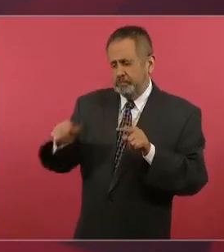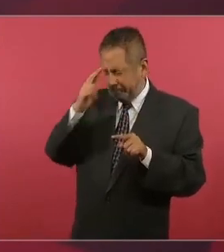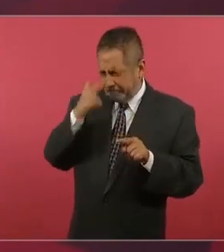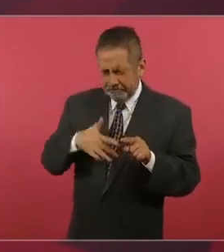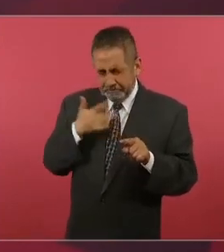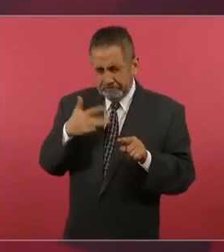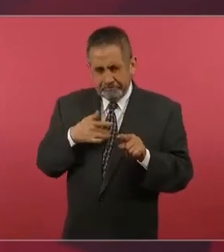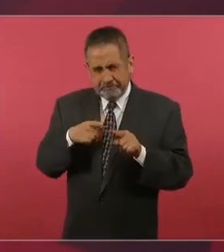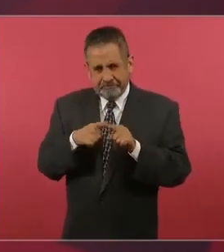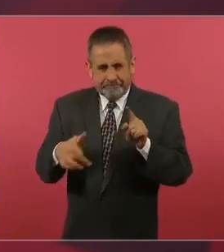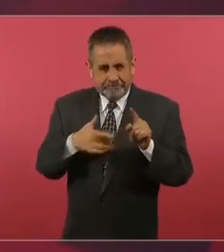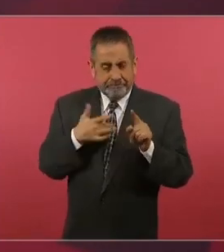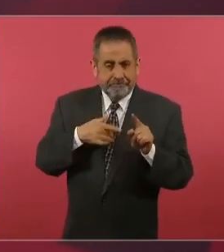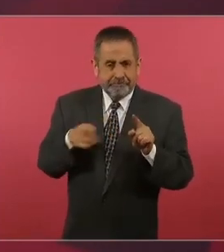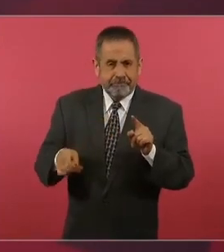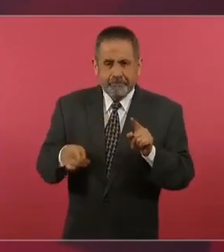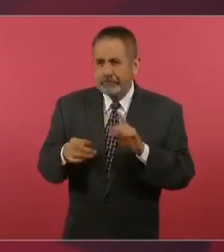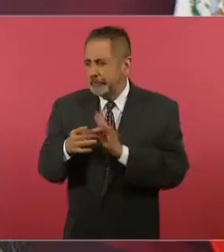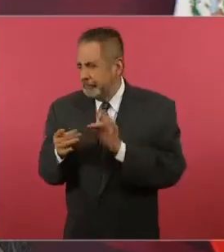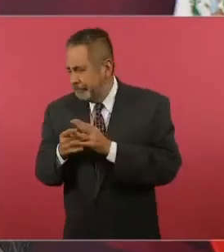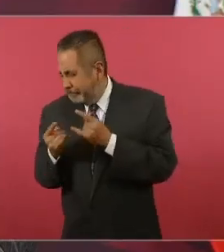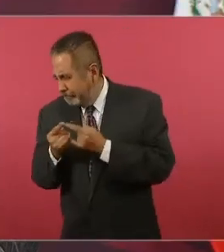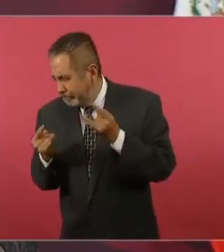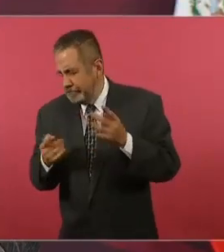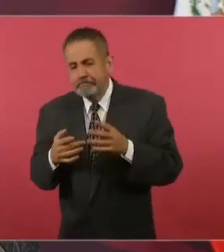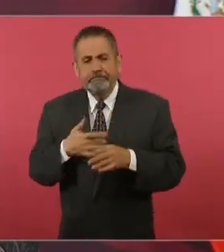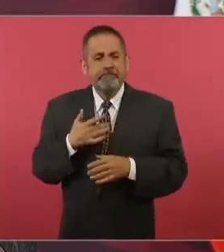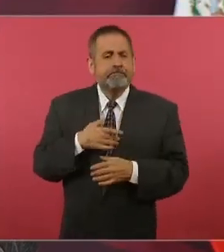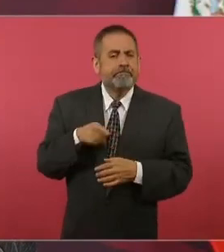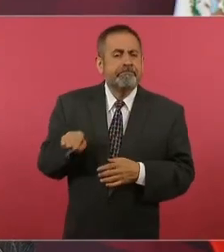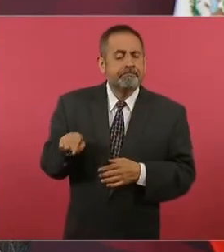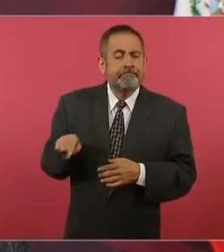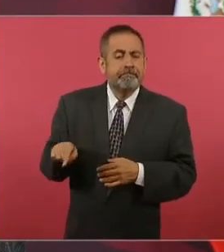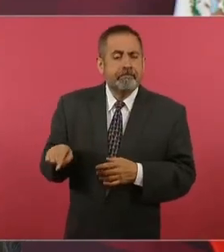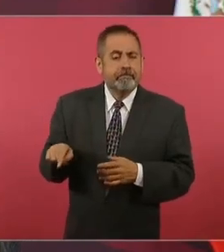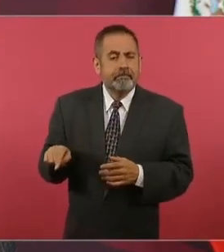acuerdo por las crónicas,